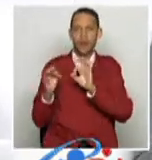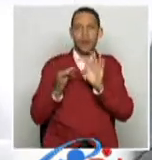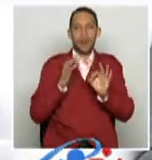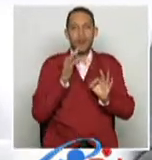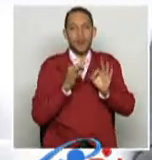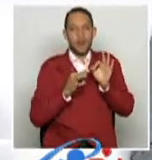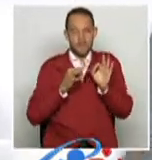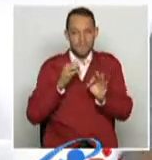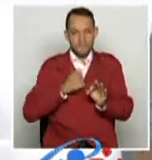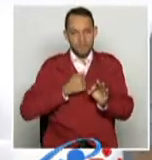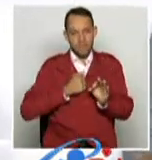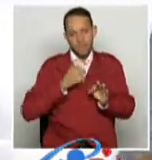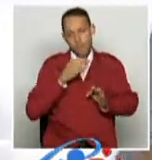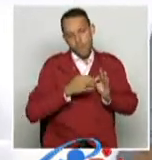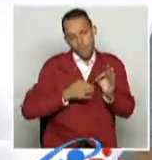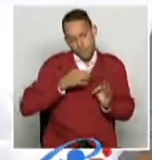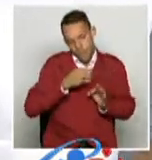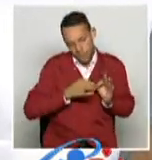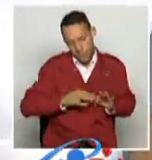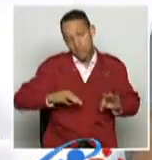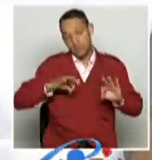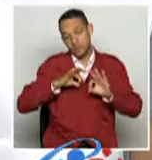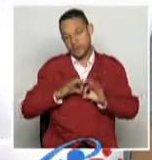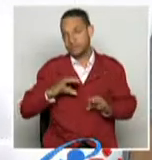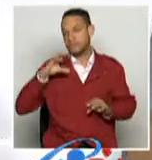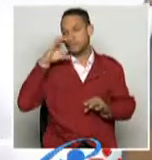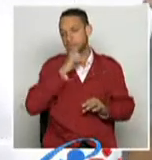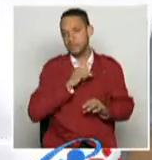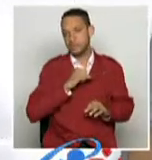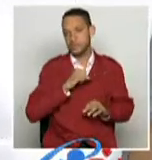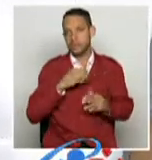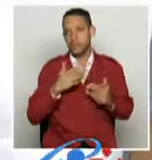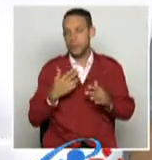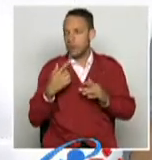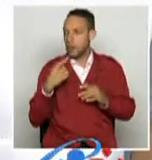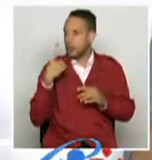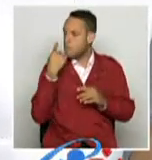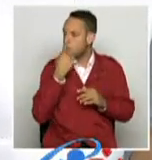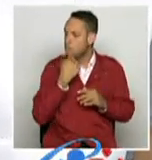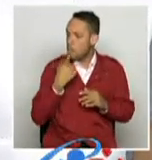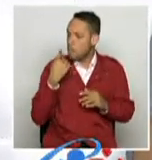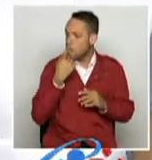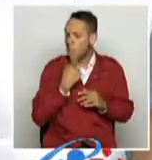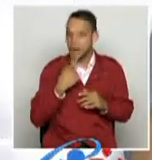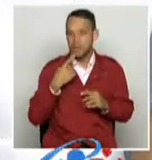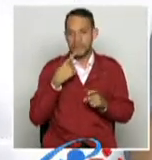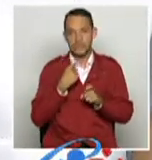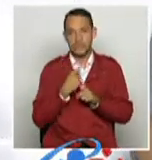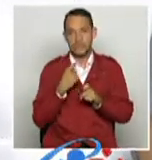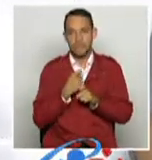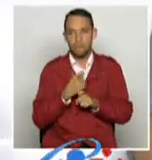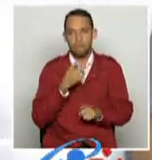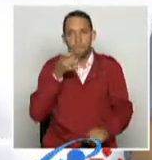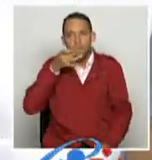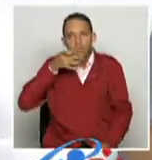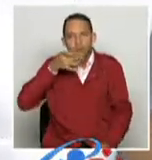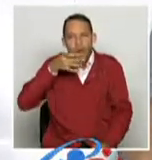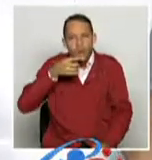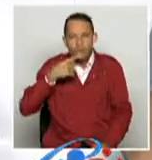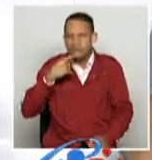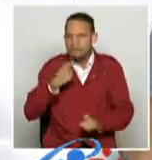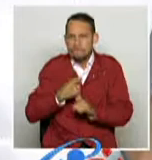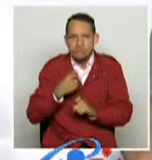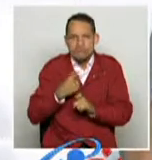estamos recordando. Y empezamos a ver a través de los labios, como explicaba la doctora anteriormente, los labios